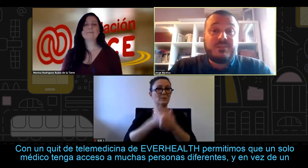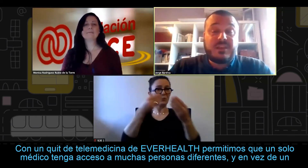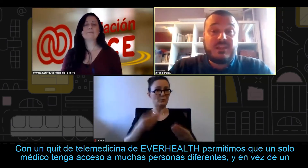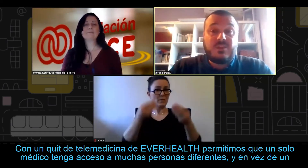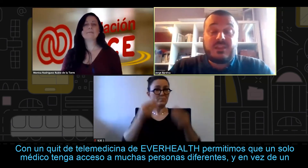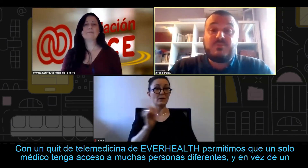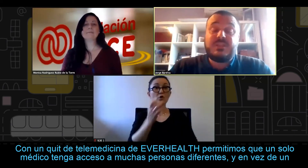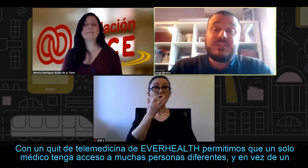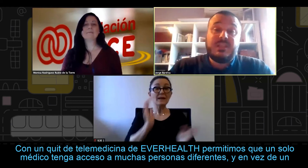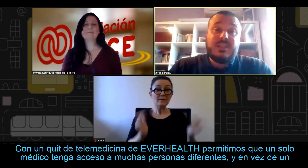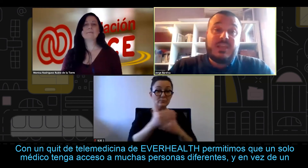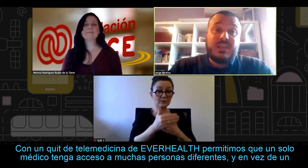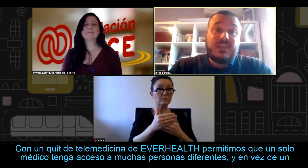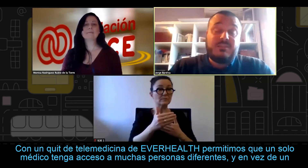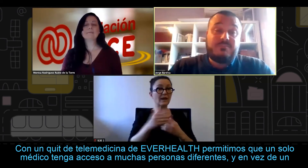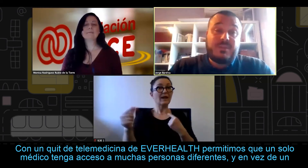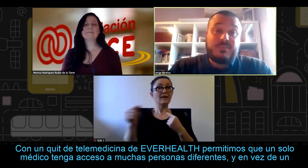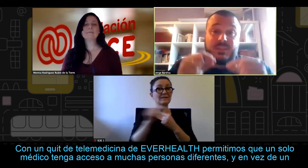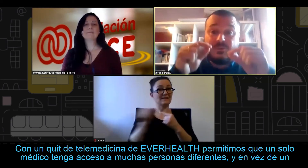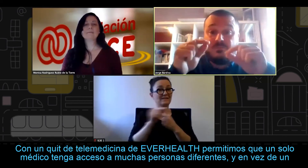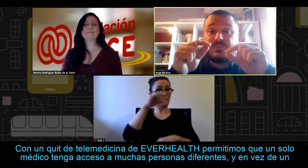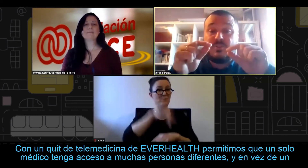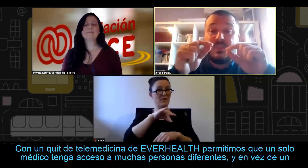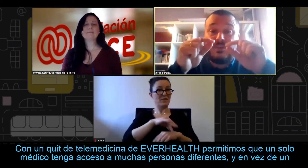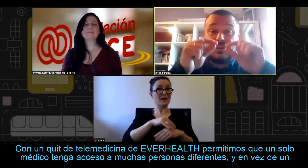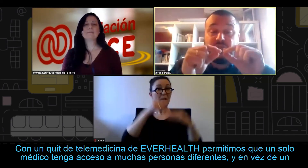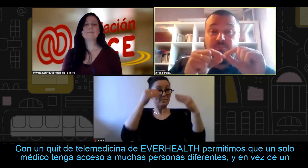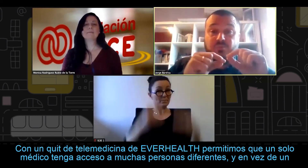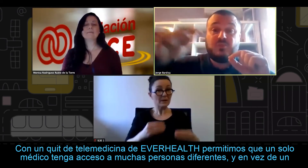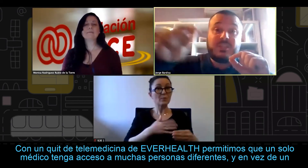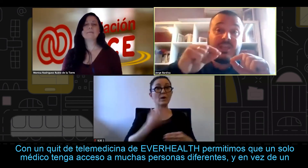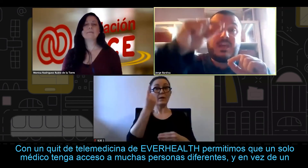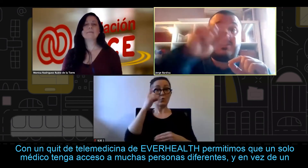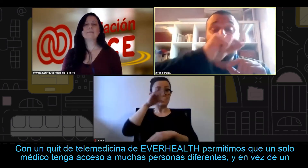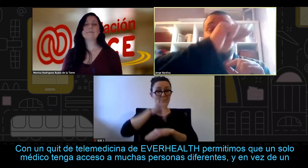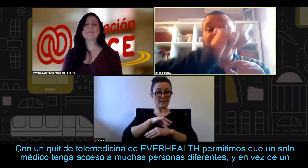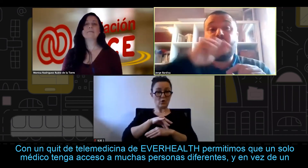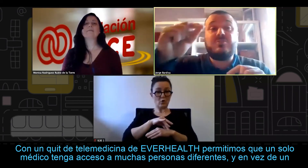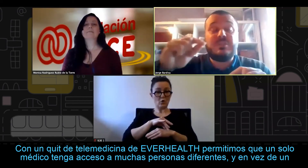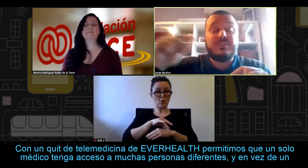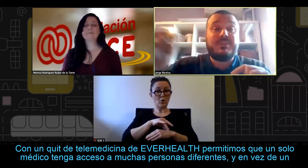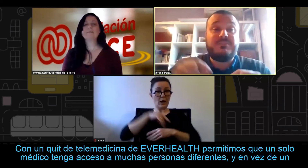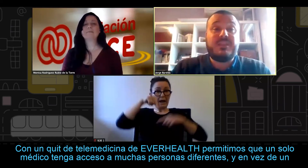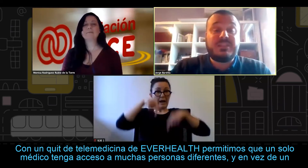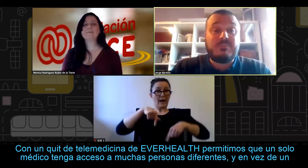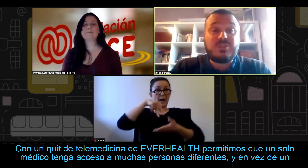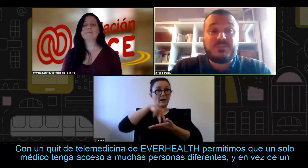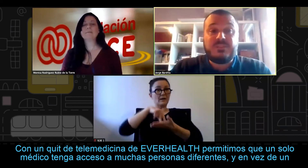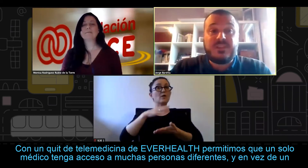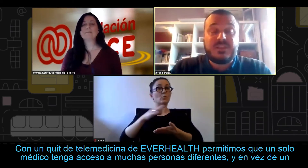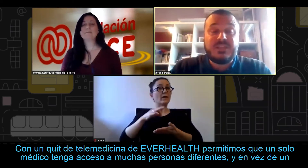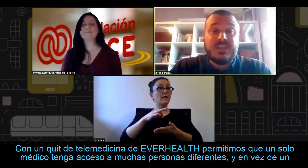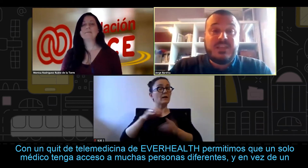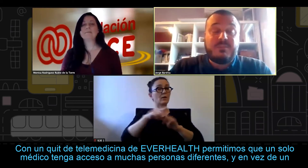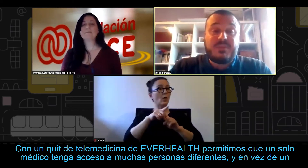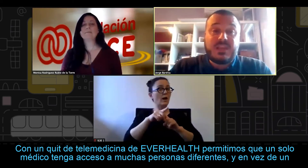de Everhealth lo que hacemos es permitir que un solo médico desde un punto tenga acceso a muchos sistemas diferentes, a muchas personas